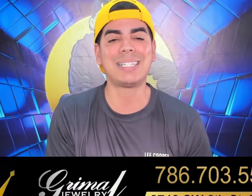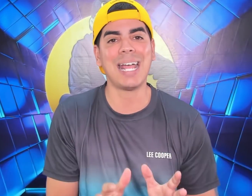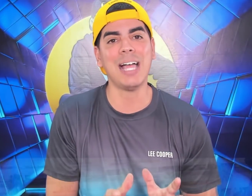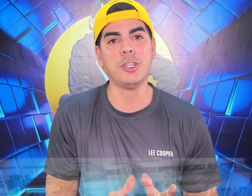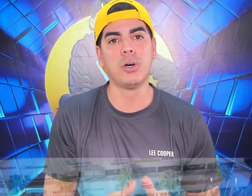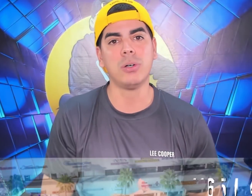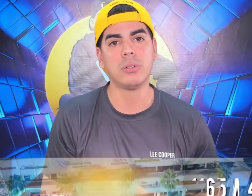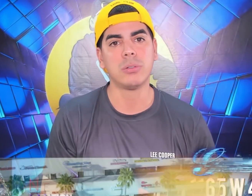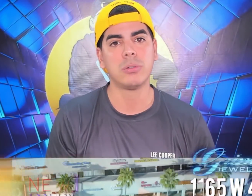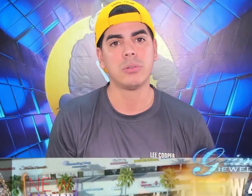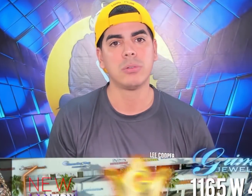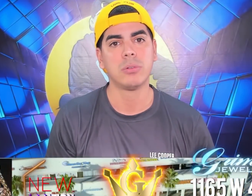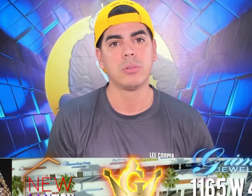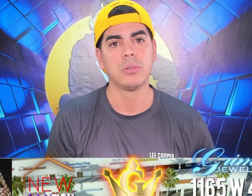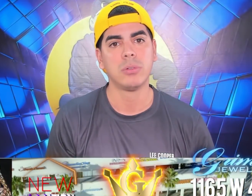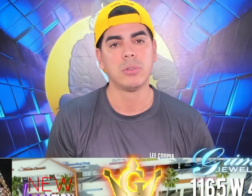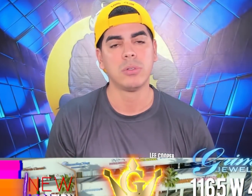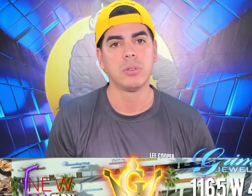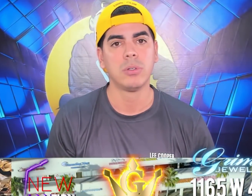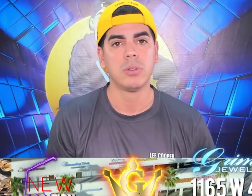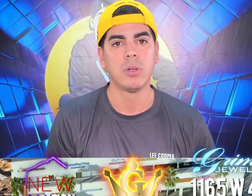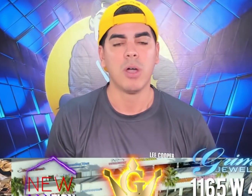que estaban entregando